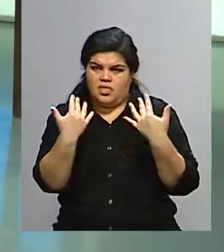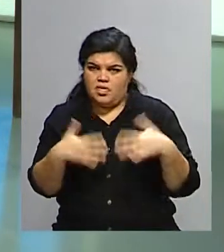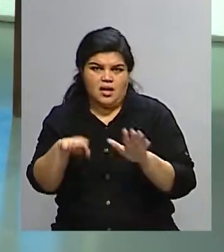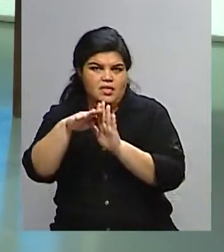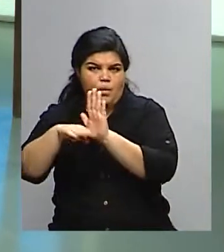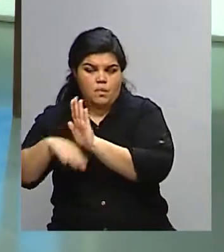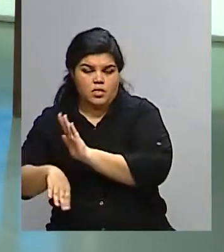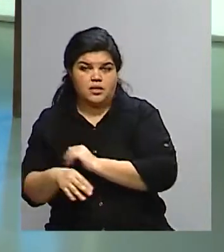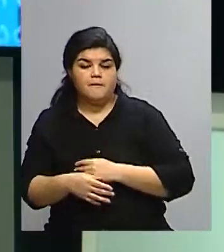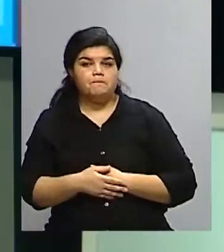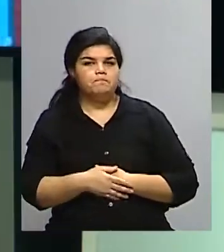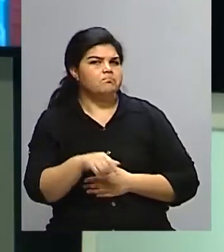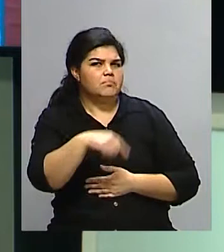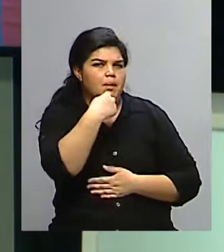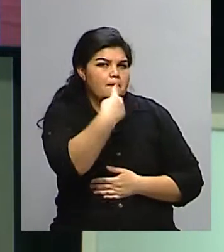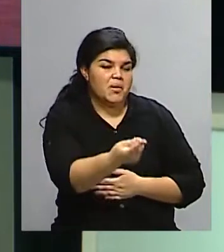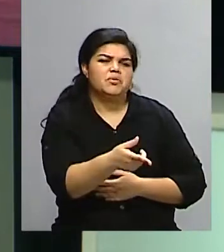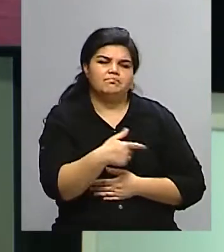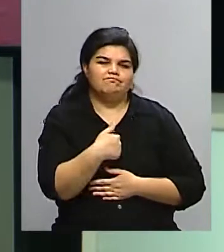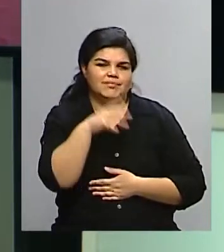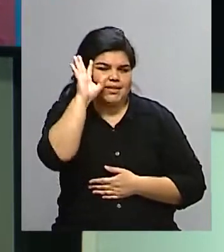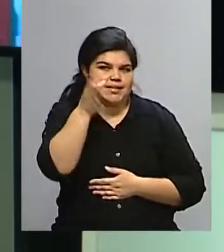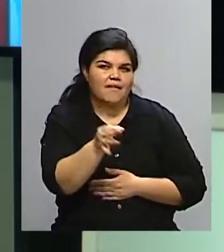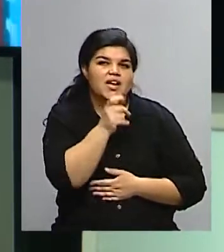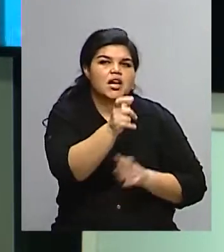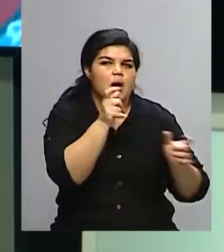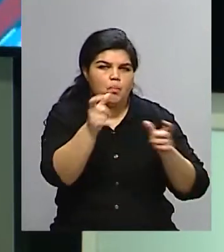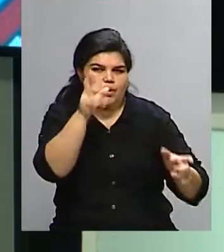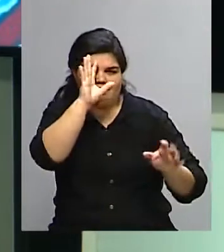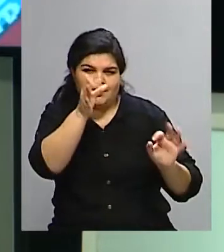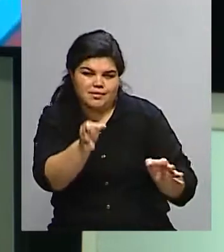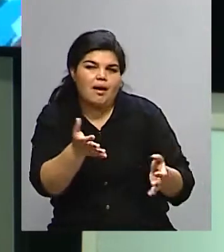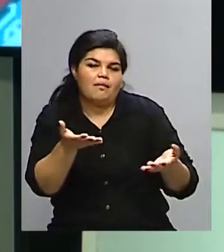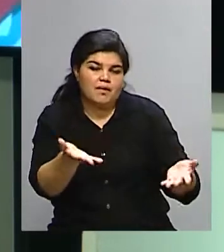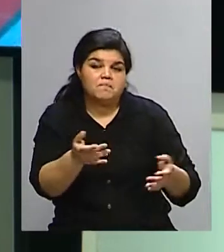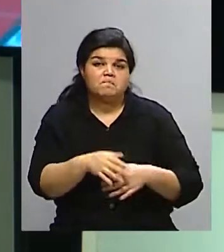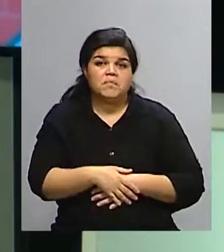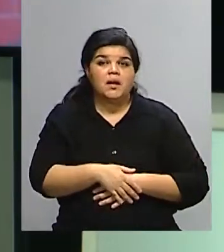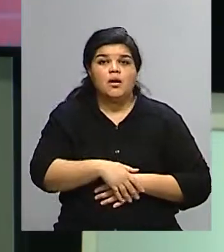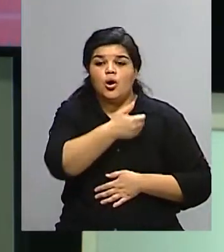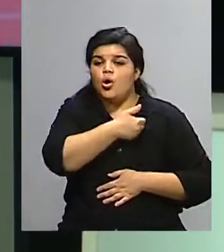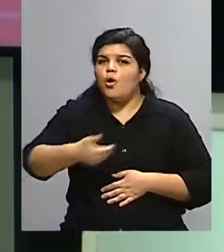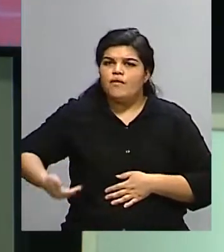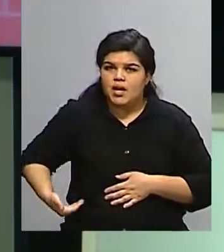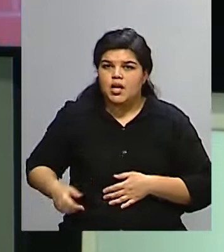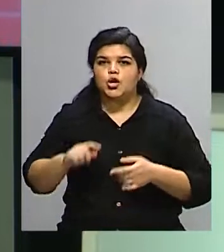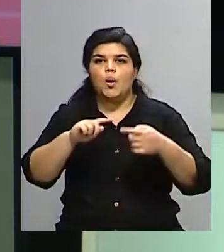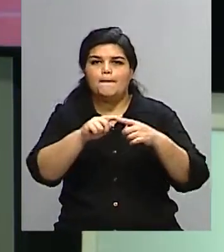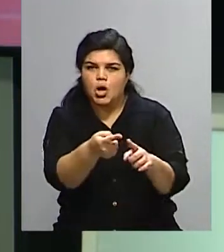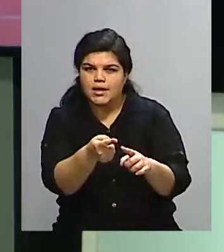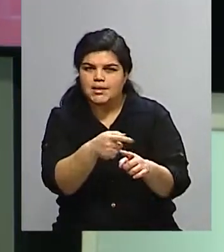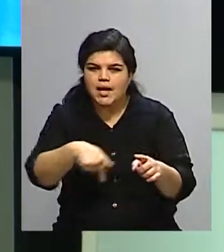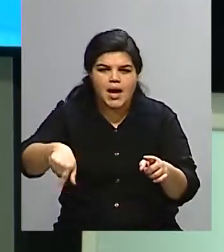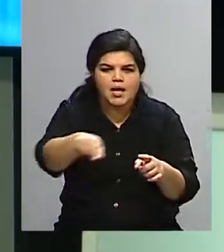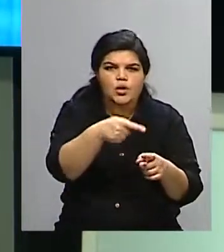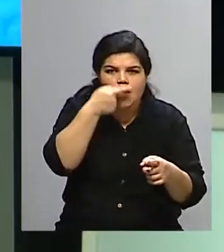tenemos todos. ¿A las personas mayores le interesan a los gobiernos, a la política? Digo, porque vos estamos planteando